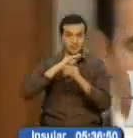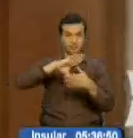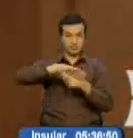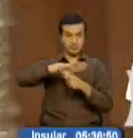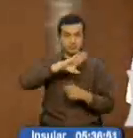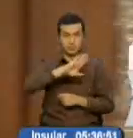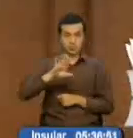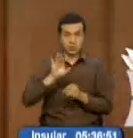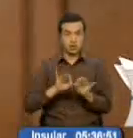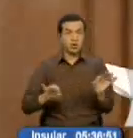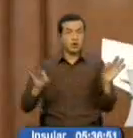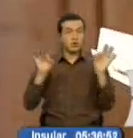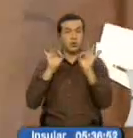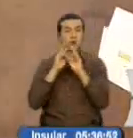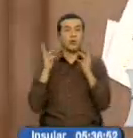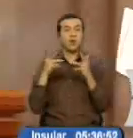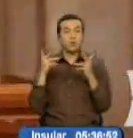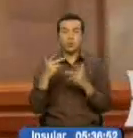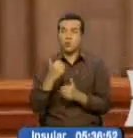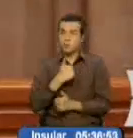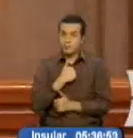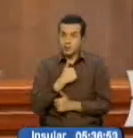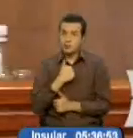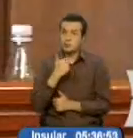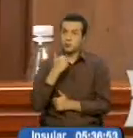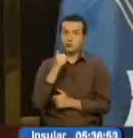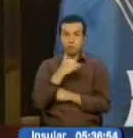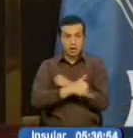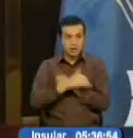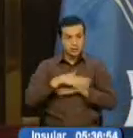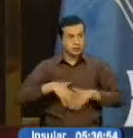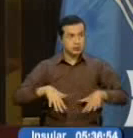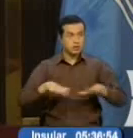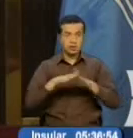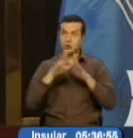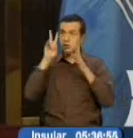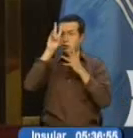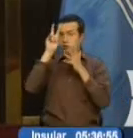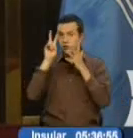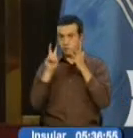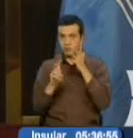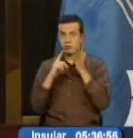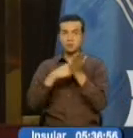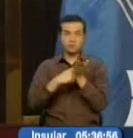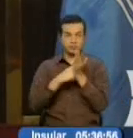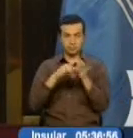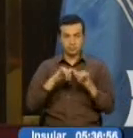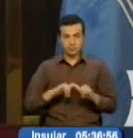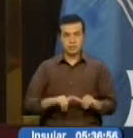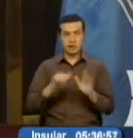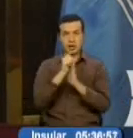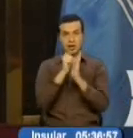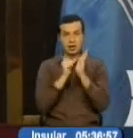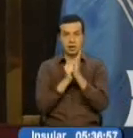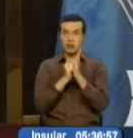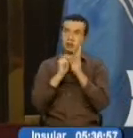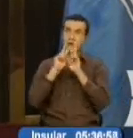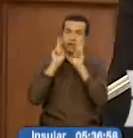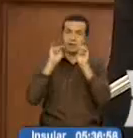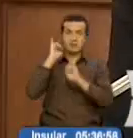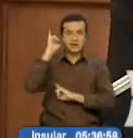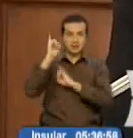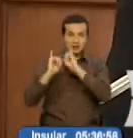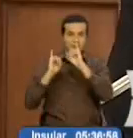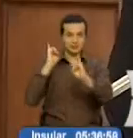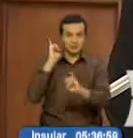es ejercer una política basada en la autodeterminación de los pueblos. Otros temas formarán parte de la llamada Agenda de Política Exterior.